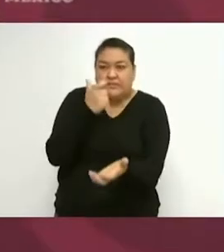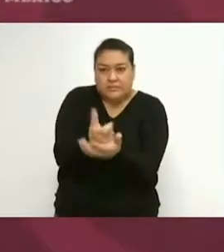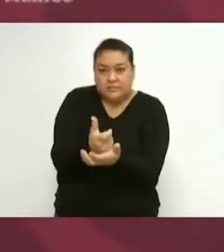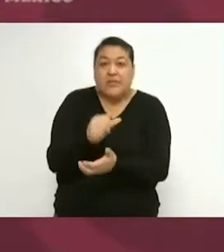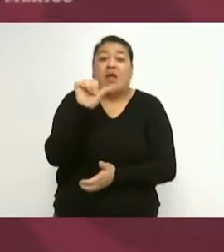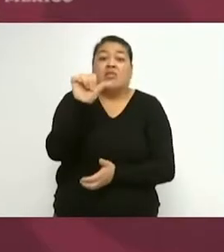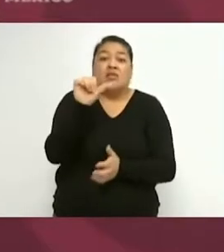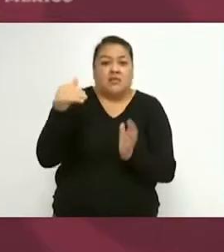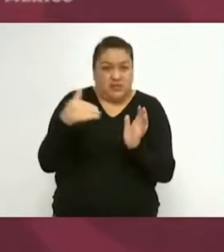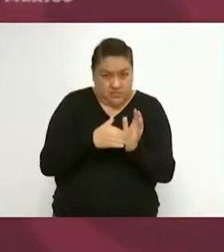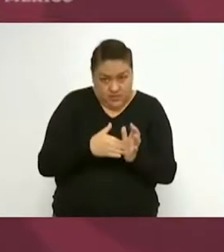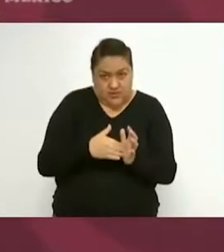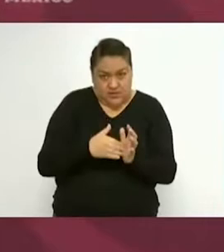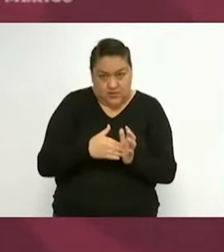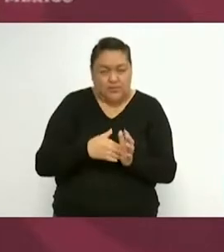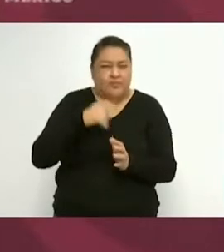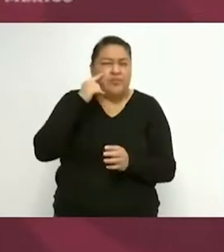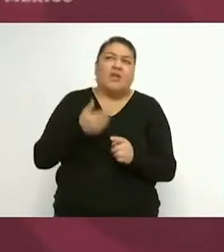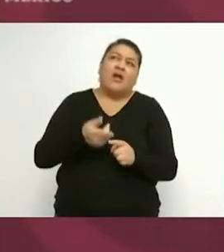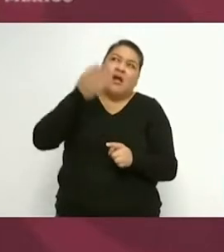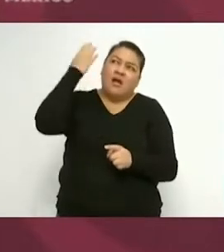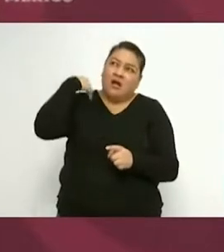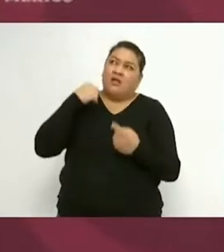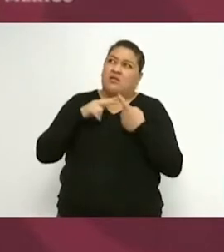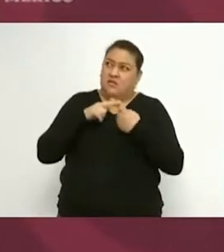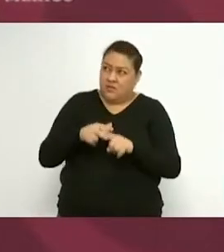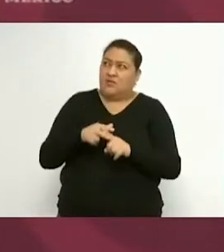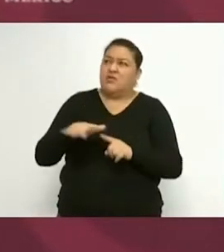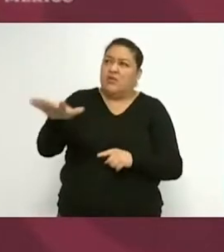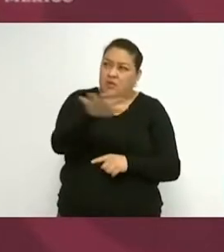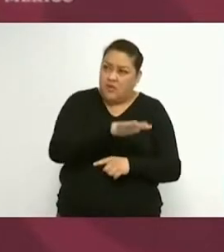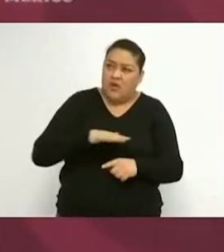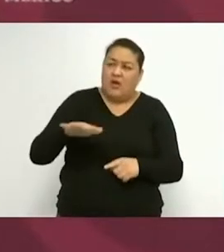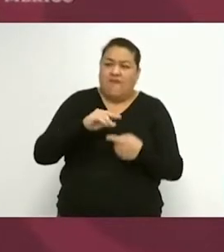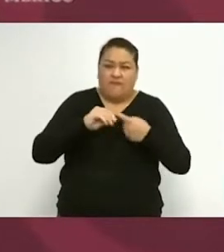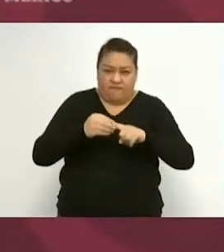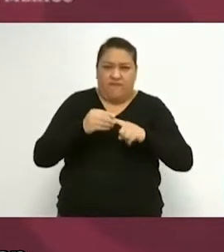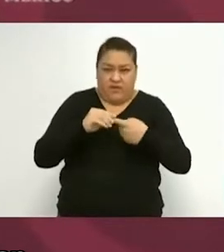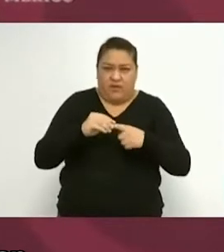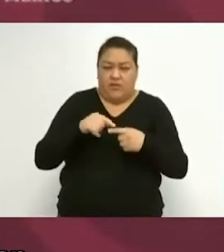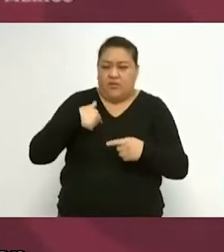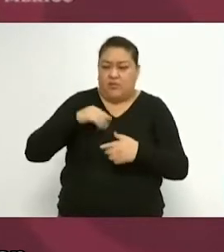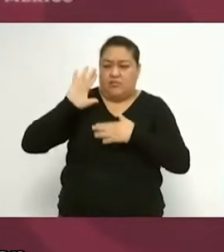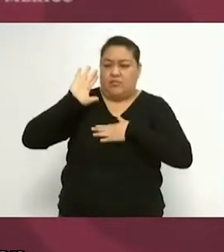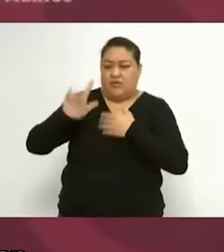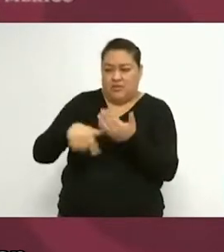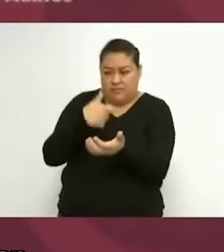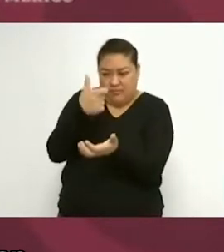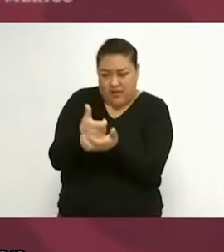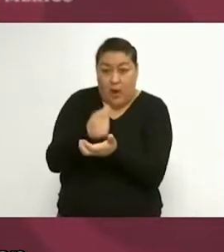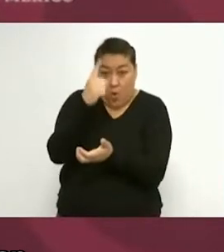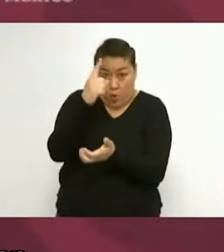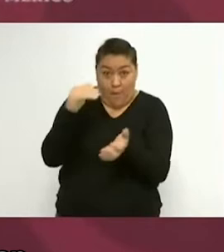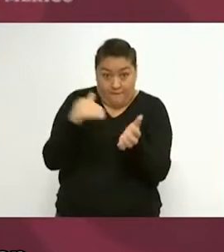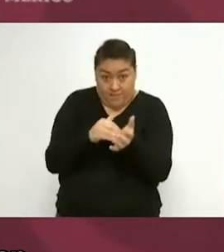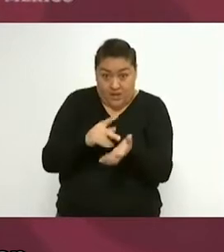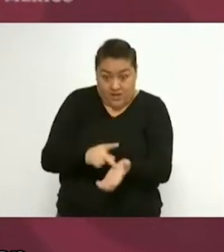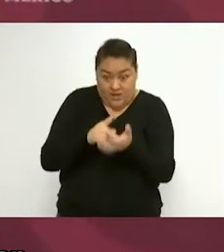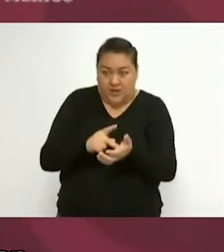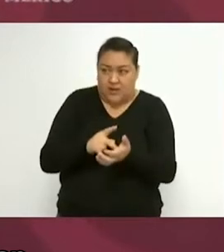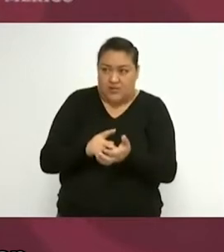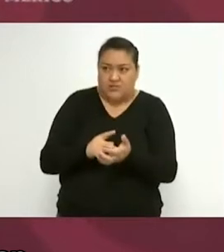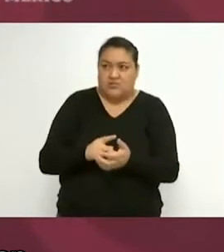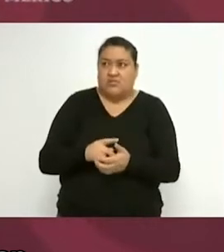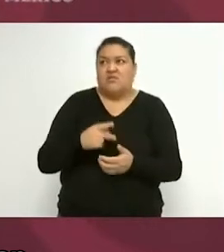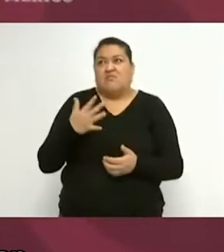empezamos, el precio de garantía del frijol era 6 pesos, ahora está en 16. Y